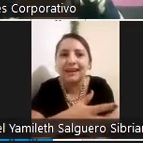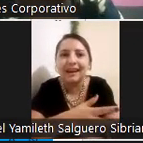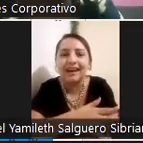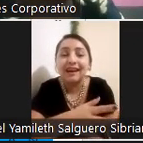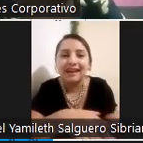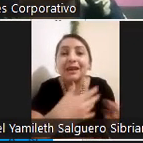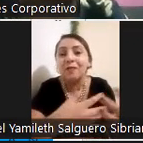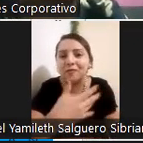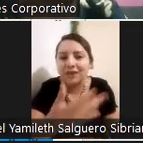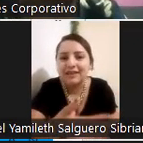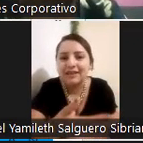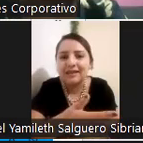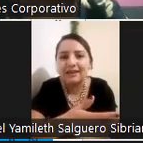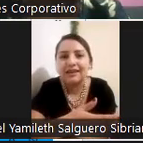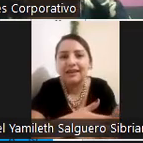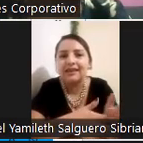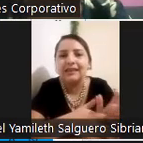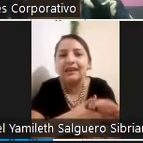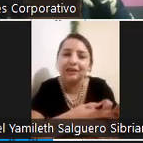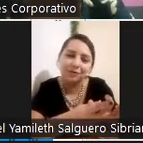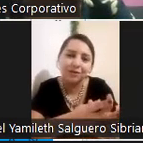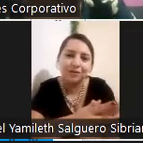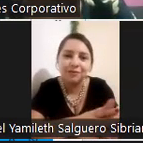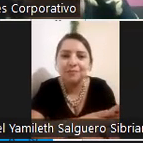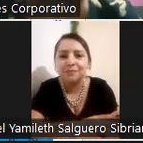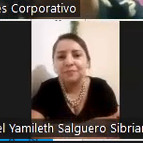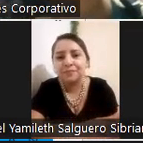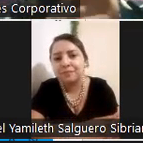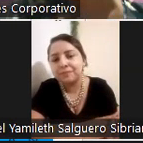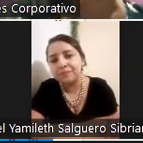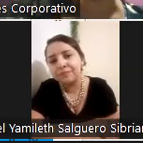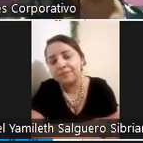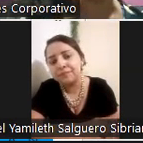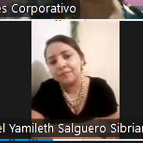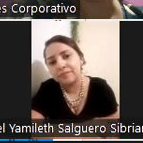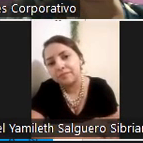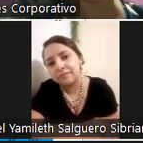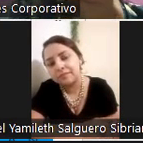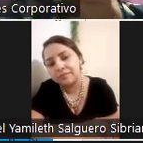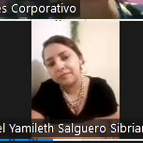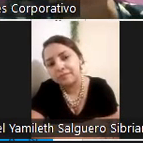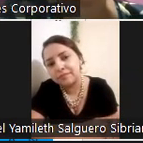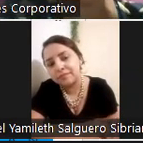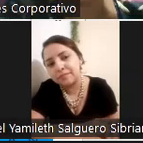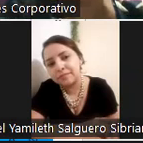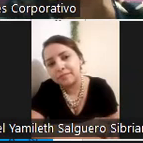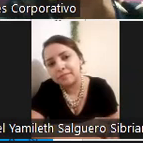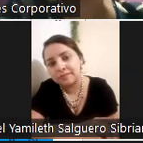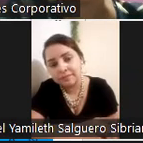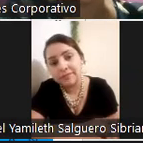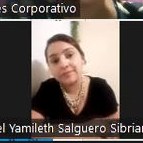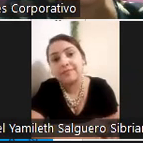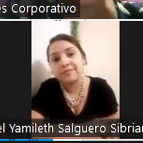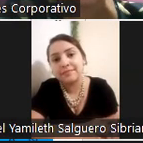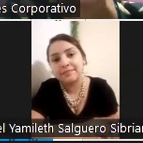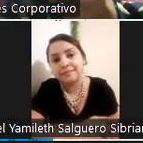esa esa confianza entre el cliente y nosotros y eso lo pueden usar ustedes en los enlaces ya sea